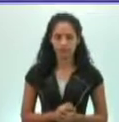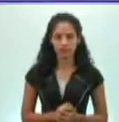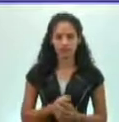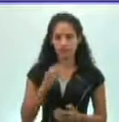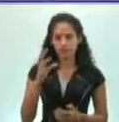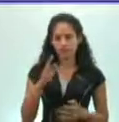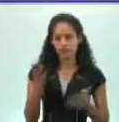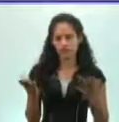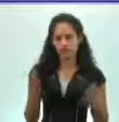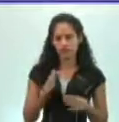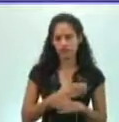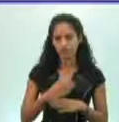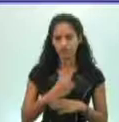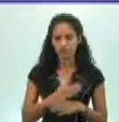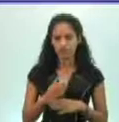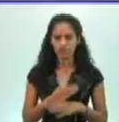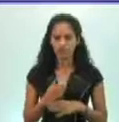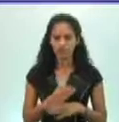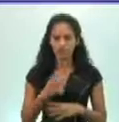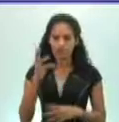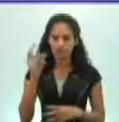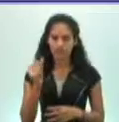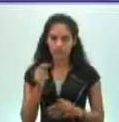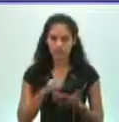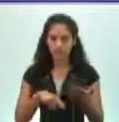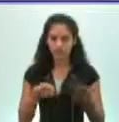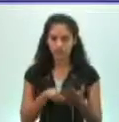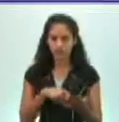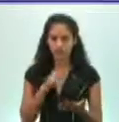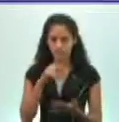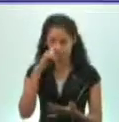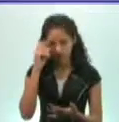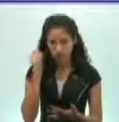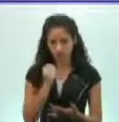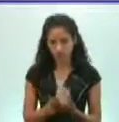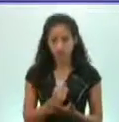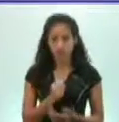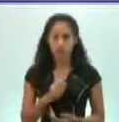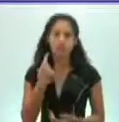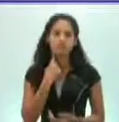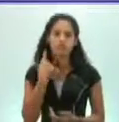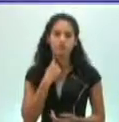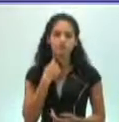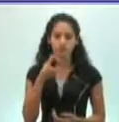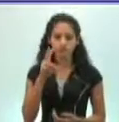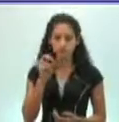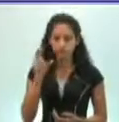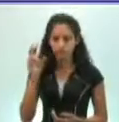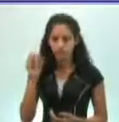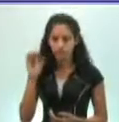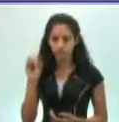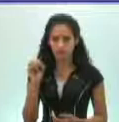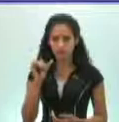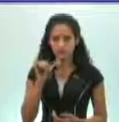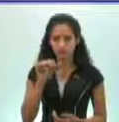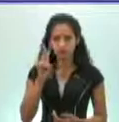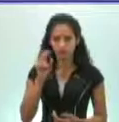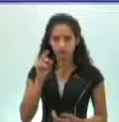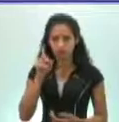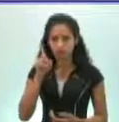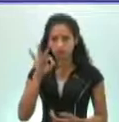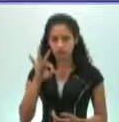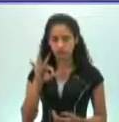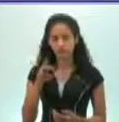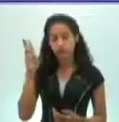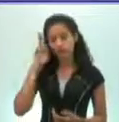¿Cuál es la diferencia entre la cantidad de votos a favor en los años 2000 y 2018? Recuerda que